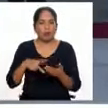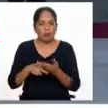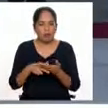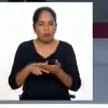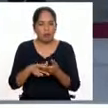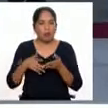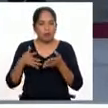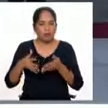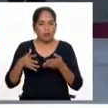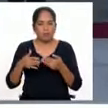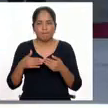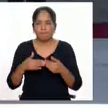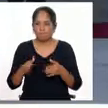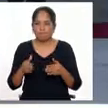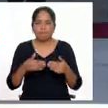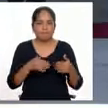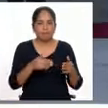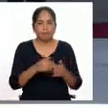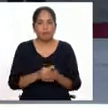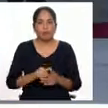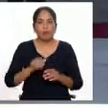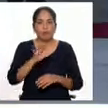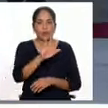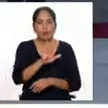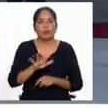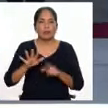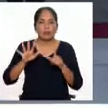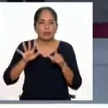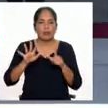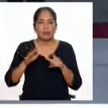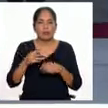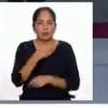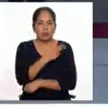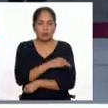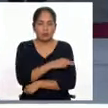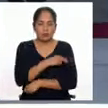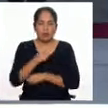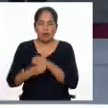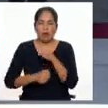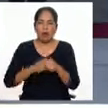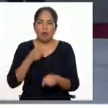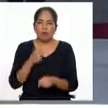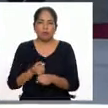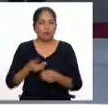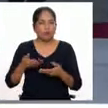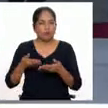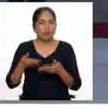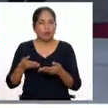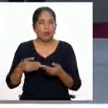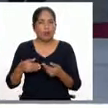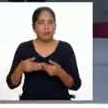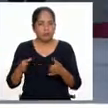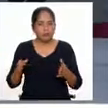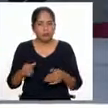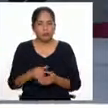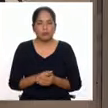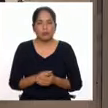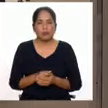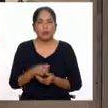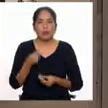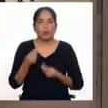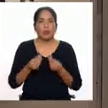Son 57 hospitales que están paralizados hace varios años y muchos de ellos, gracias a la decisión política